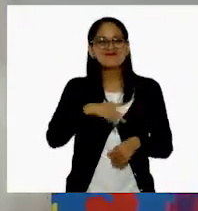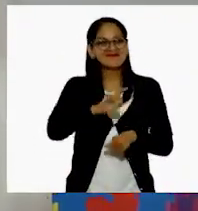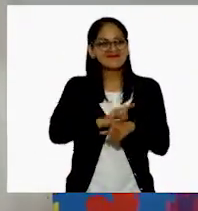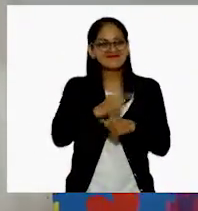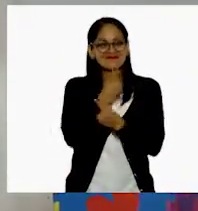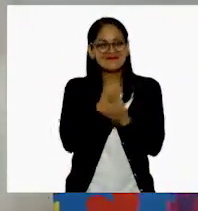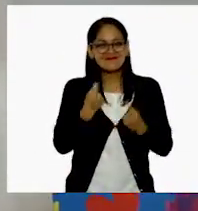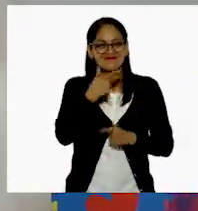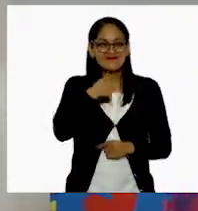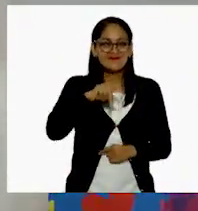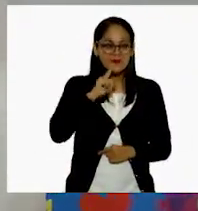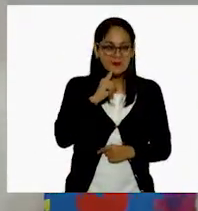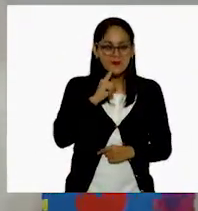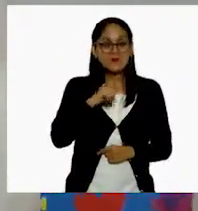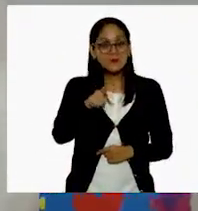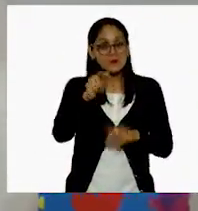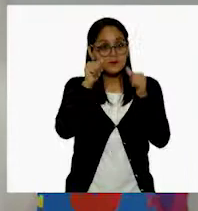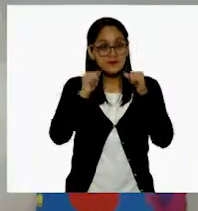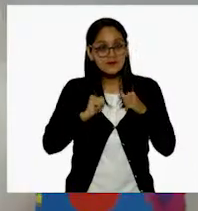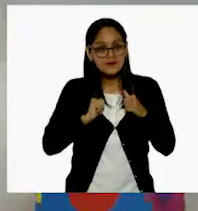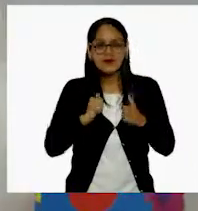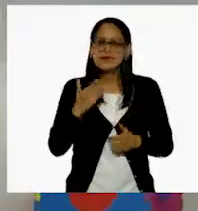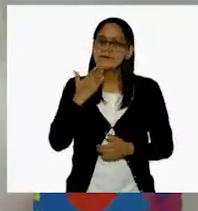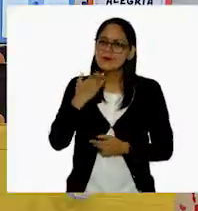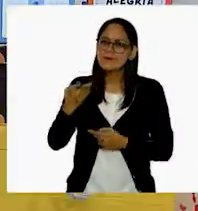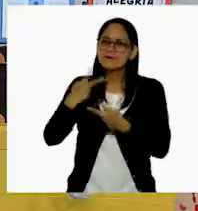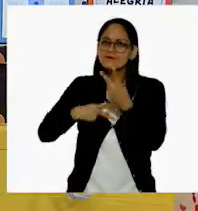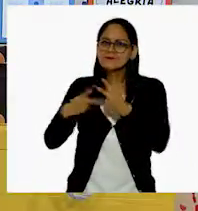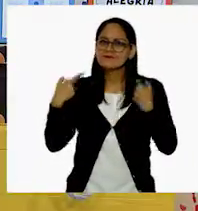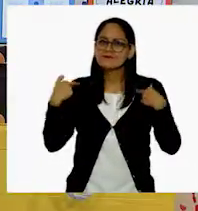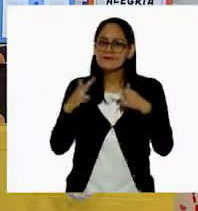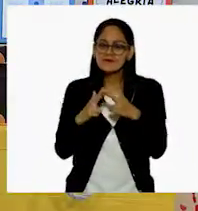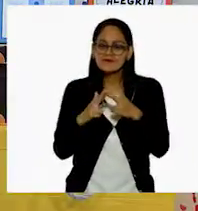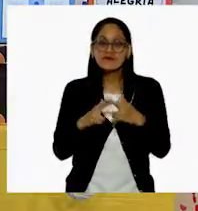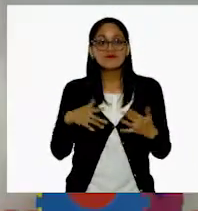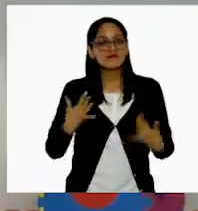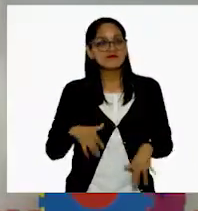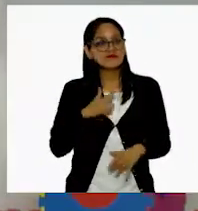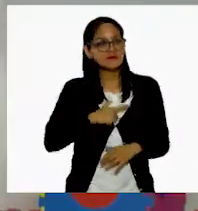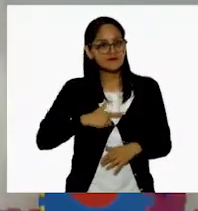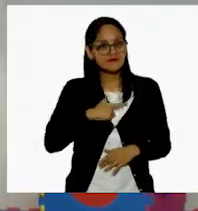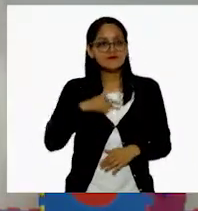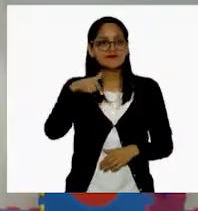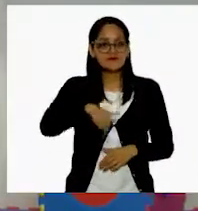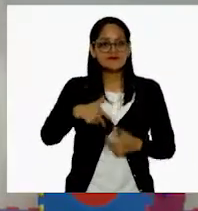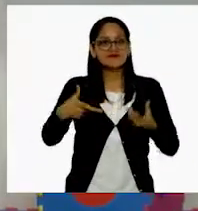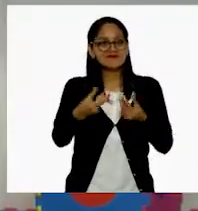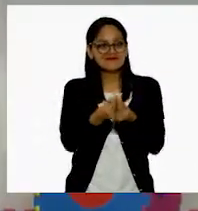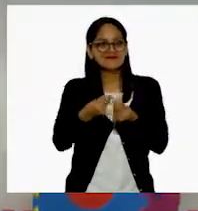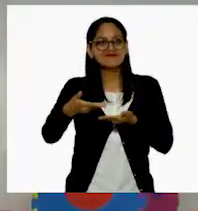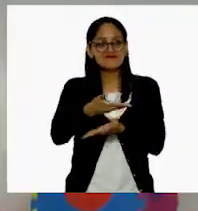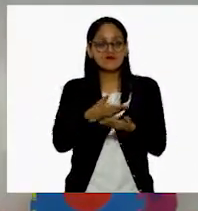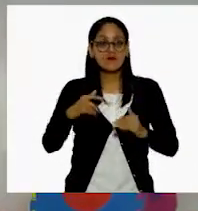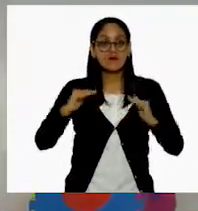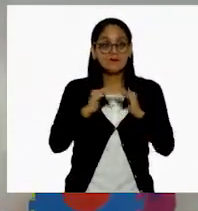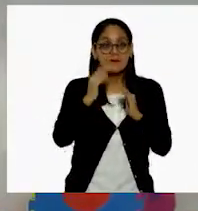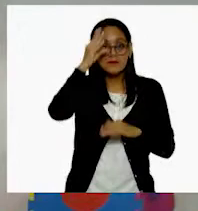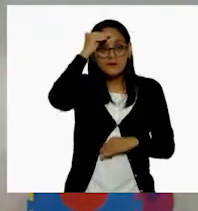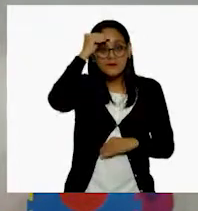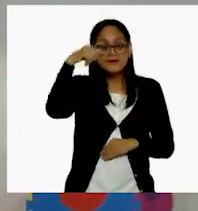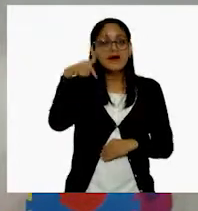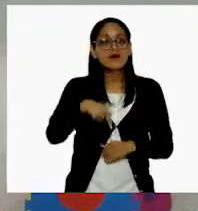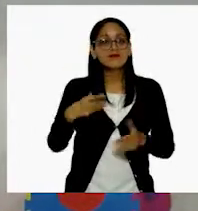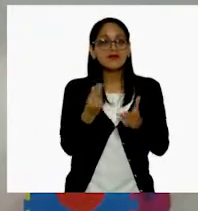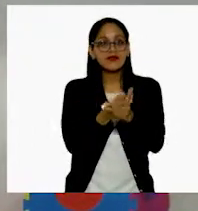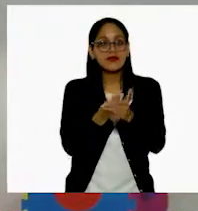nos escuchan. Bienvenida, maestra Evelyn. Nos da mucho gusto que nos acompañen el día de hoy en Aprende en Casa, en la